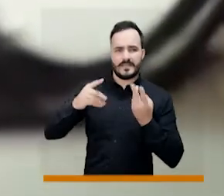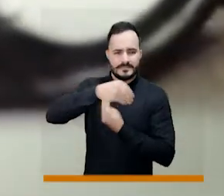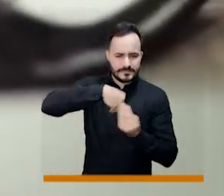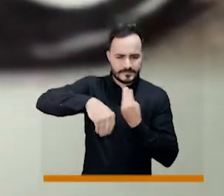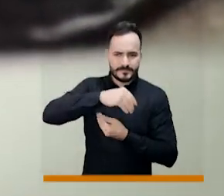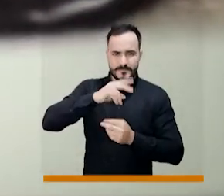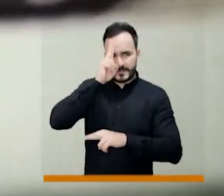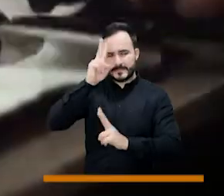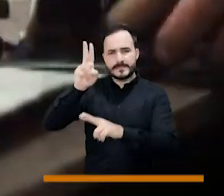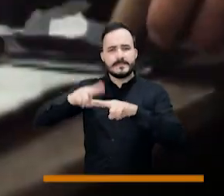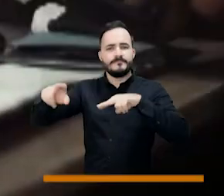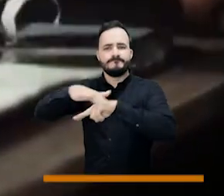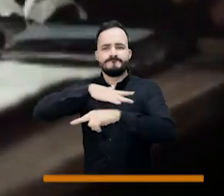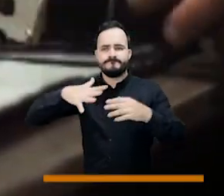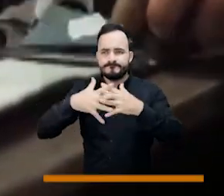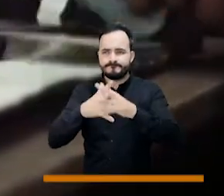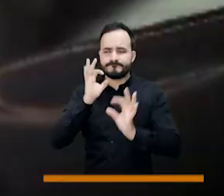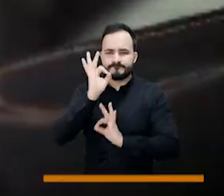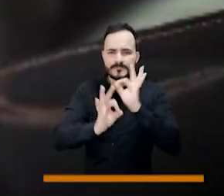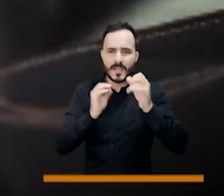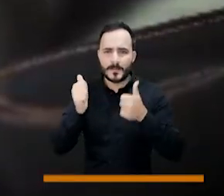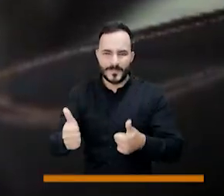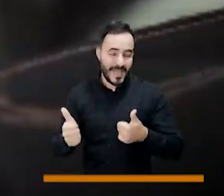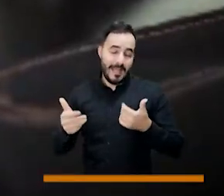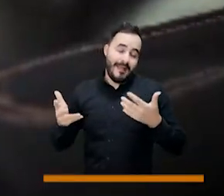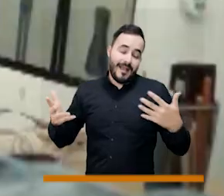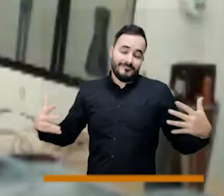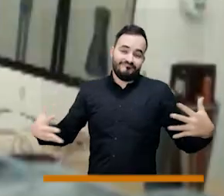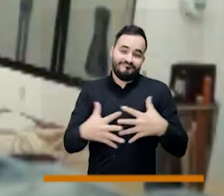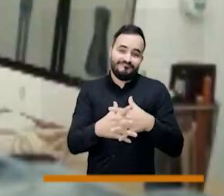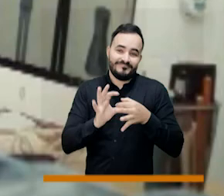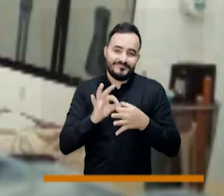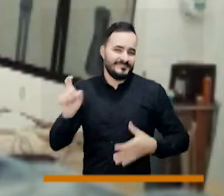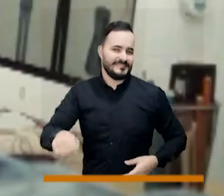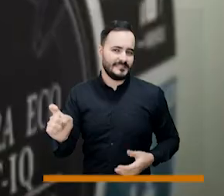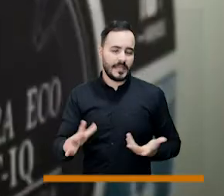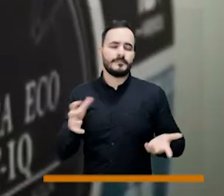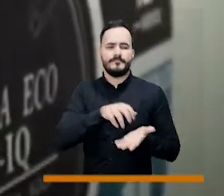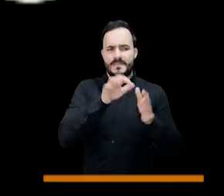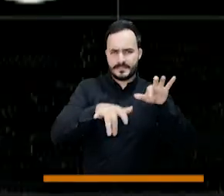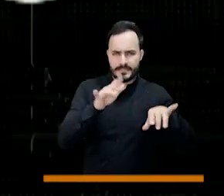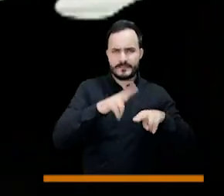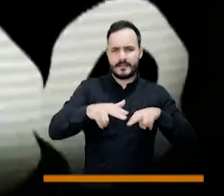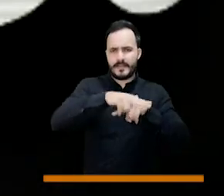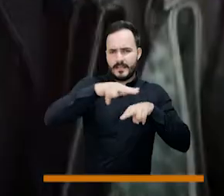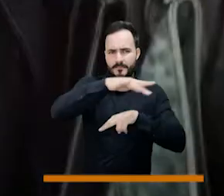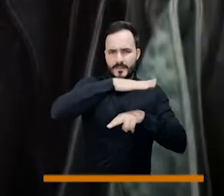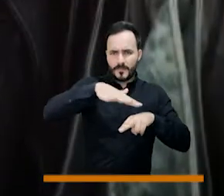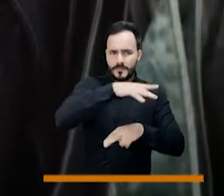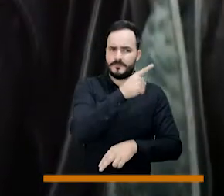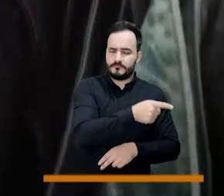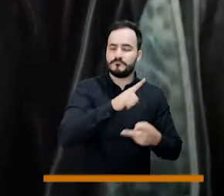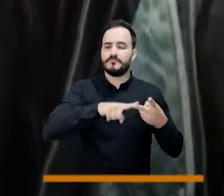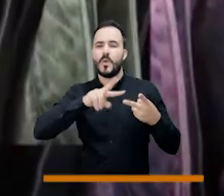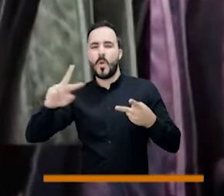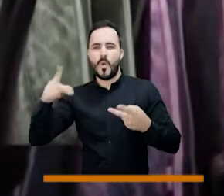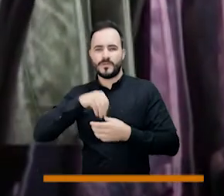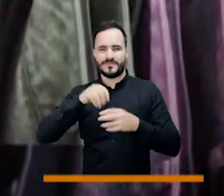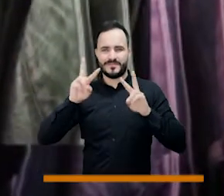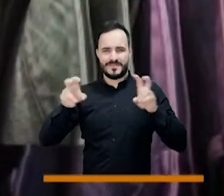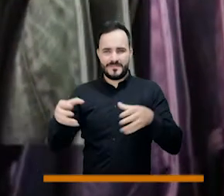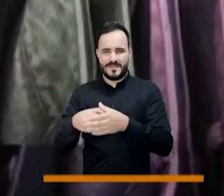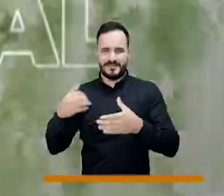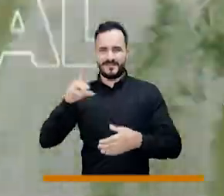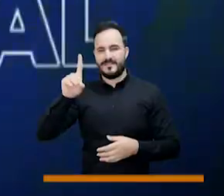procesos, y de ahí que hemos buscado dentro de la administración, especialmente en la Secretaría de Medio Ambiente y en el